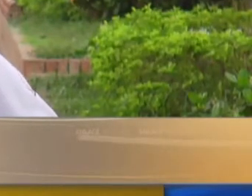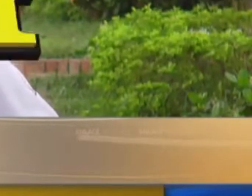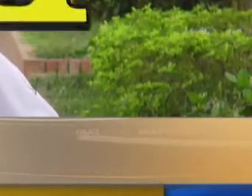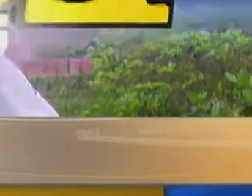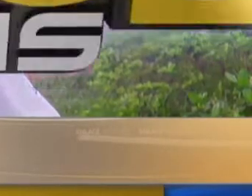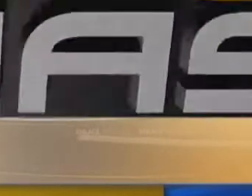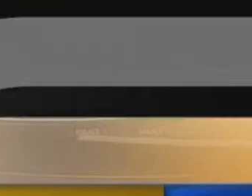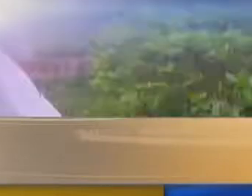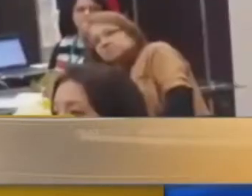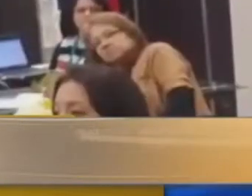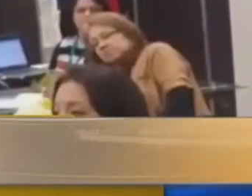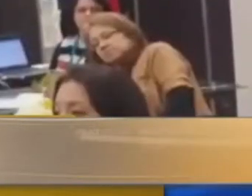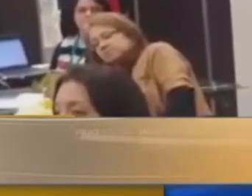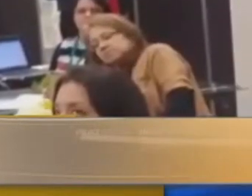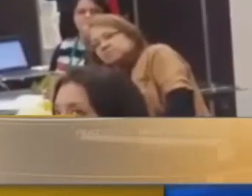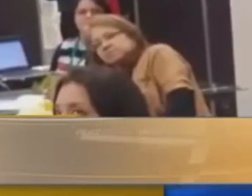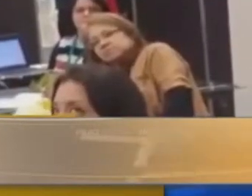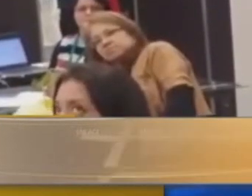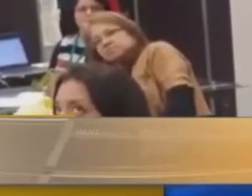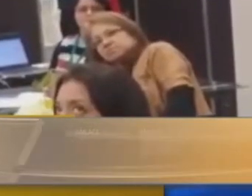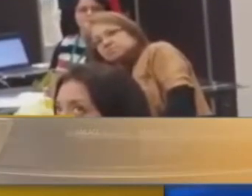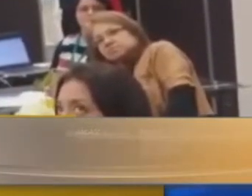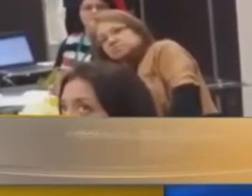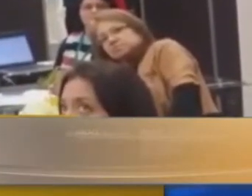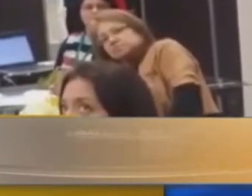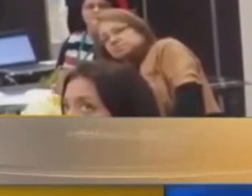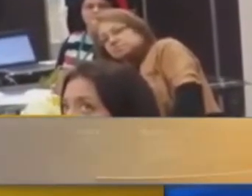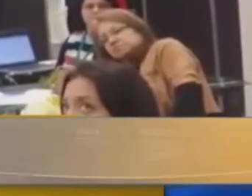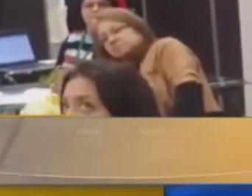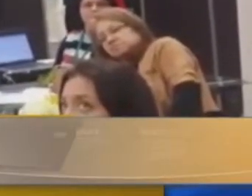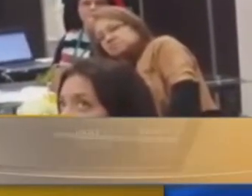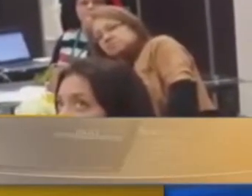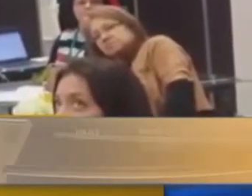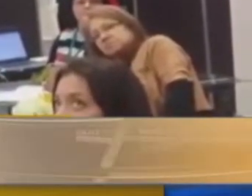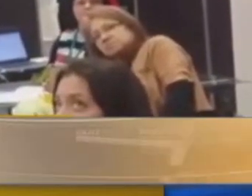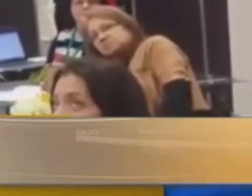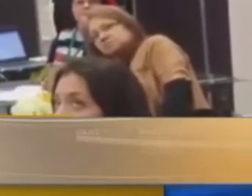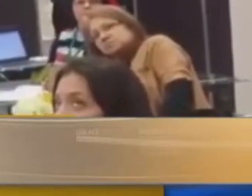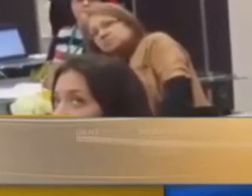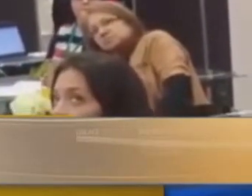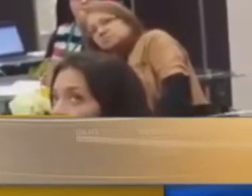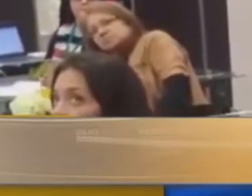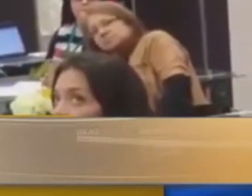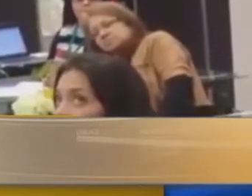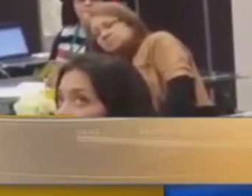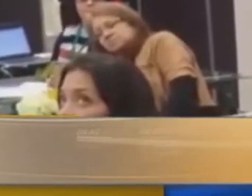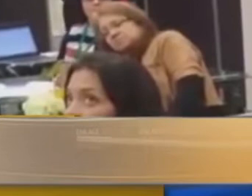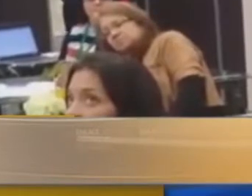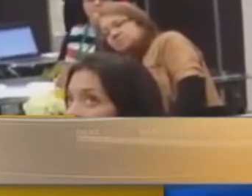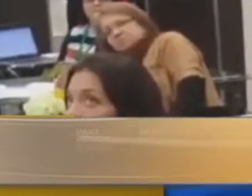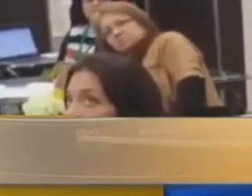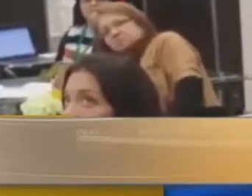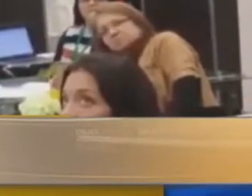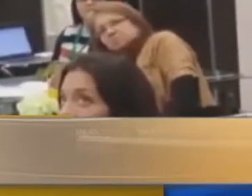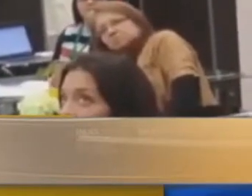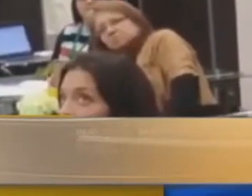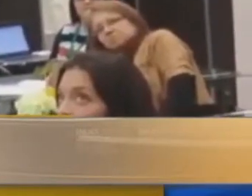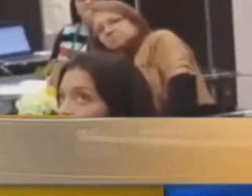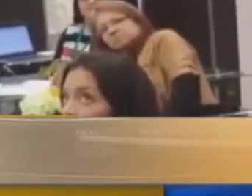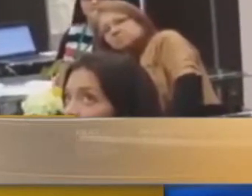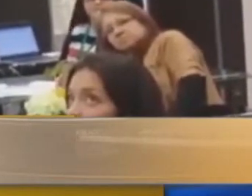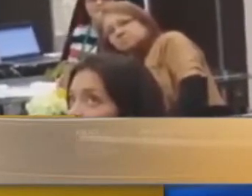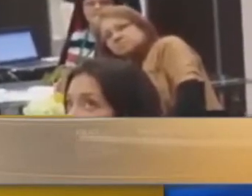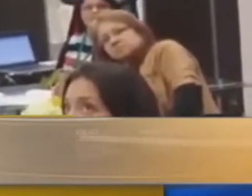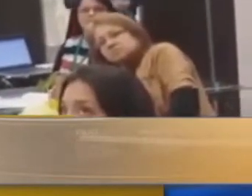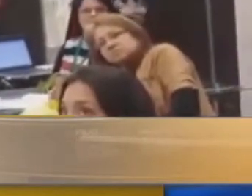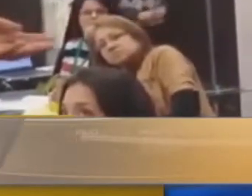minutos. Presidente de Ecopetrol, Juan Carlos Echeverry, se refirió a la convocatoria de paro cívico hecha por el alcalde de Barranca Bermeja ante la negativa